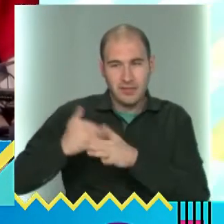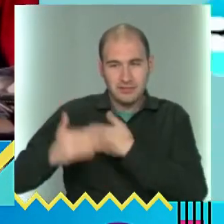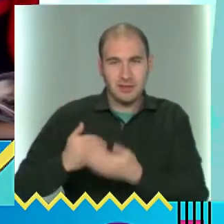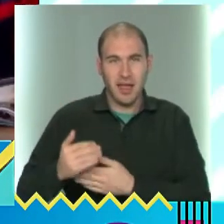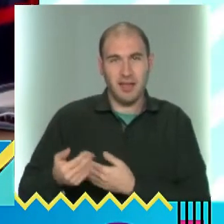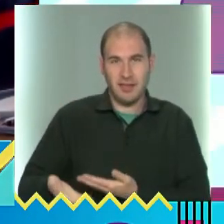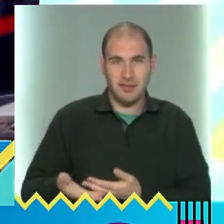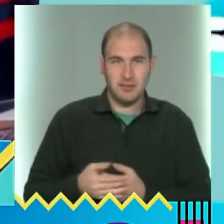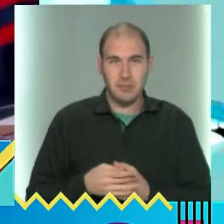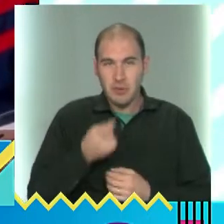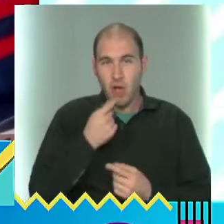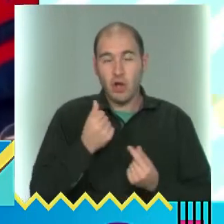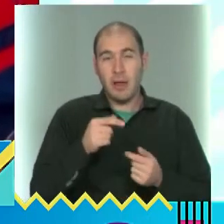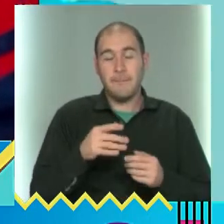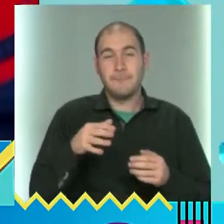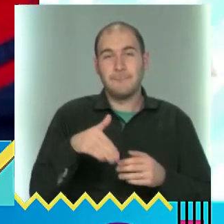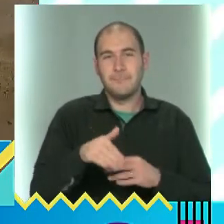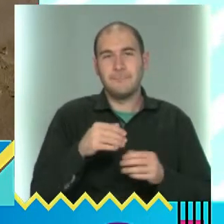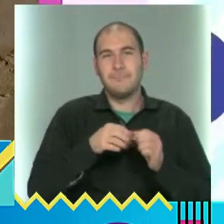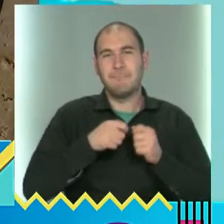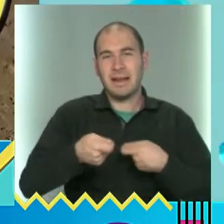robot, si lo queríamos comprar por Mercado Libre, por lo